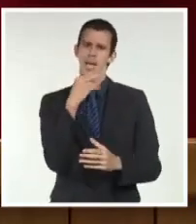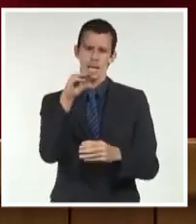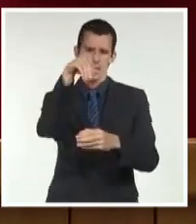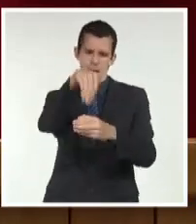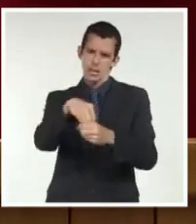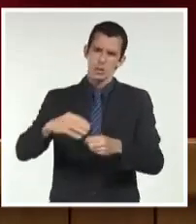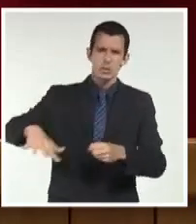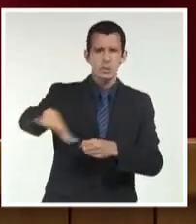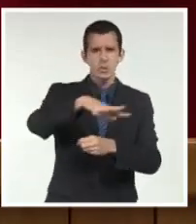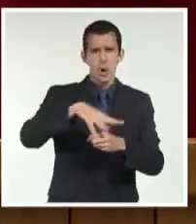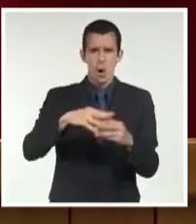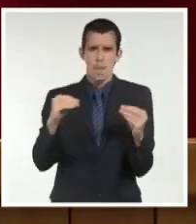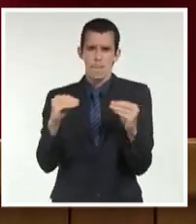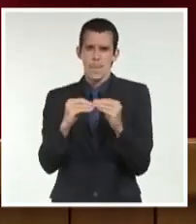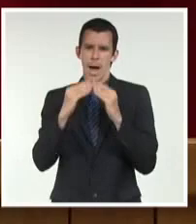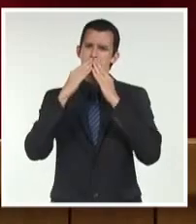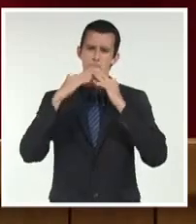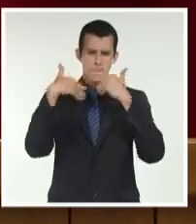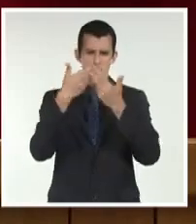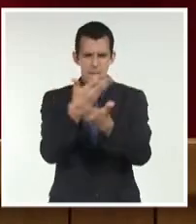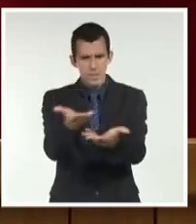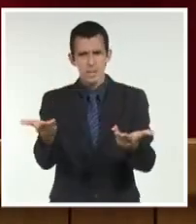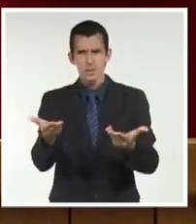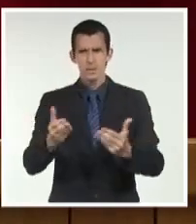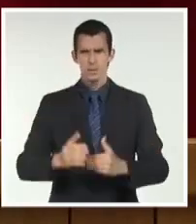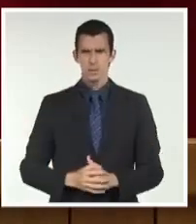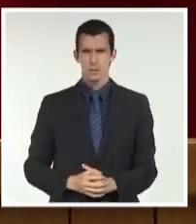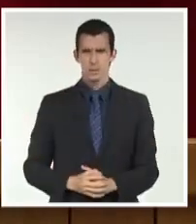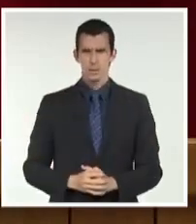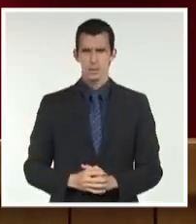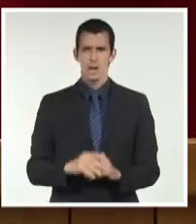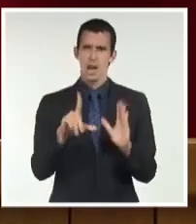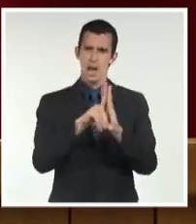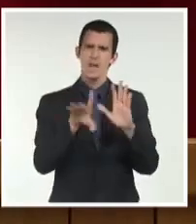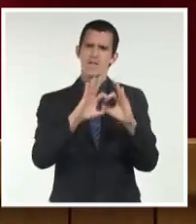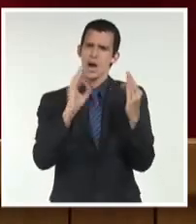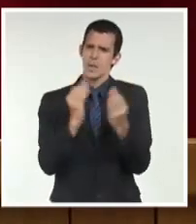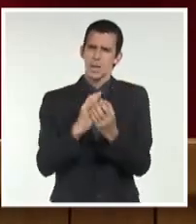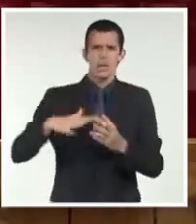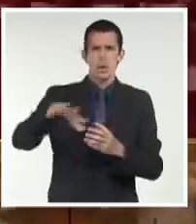todos. Es un código de amor, un código de paz.